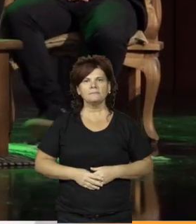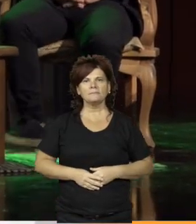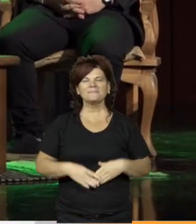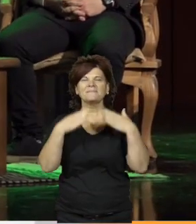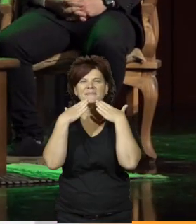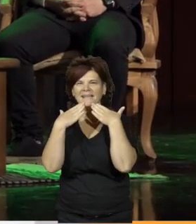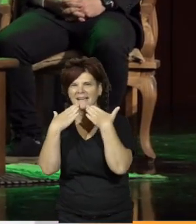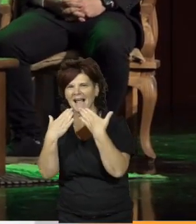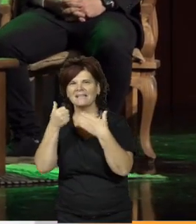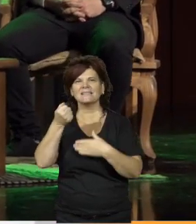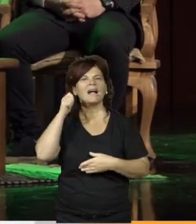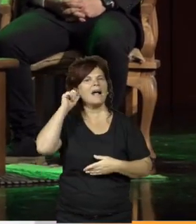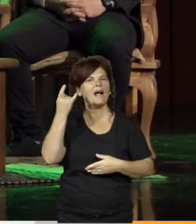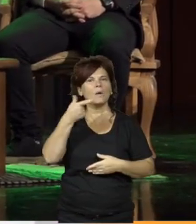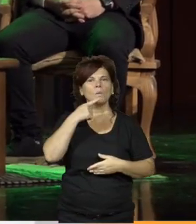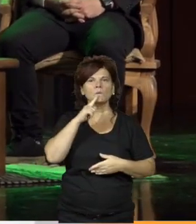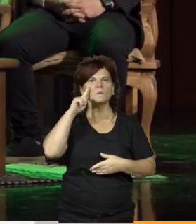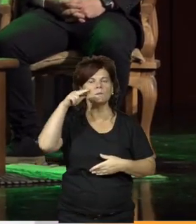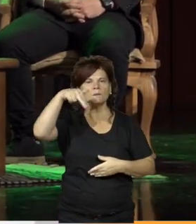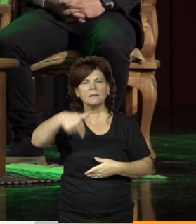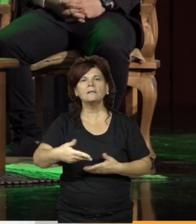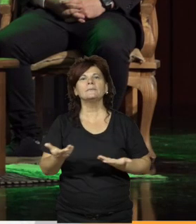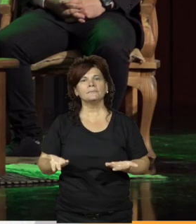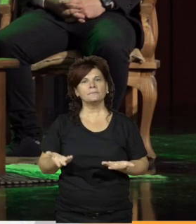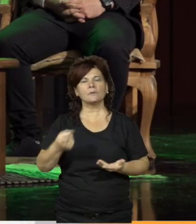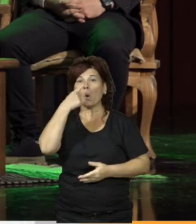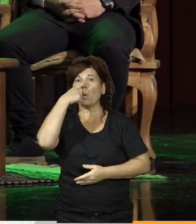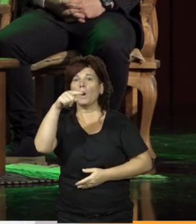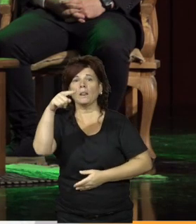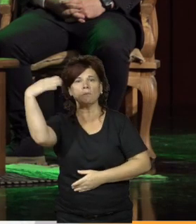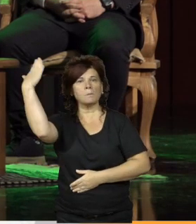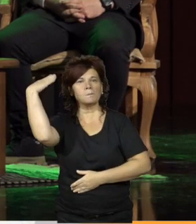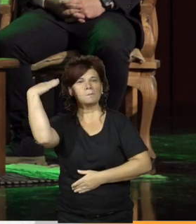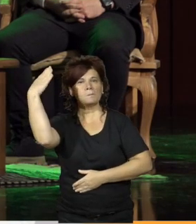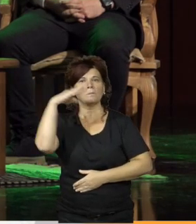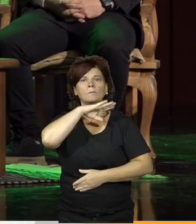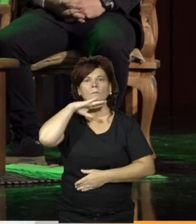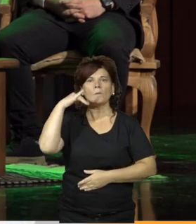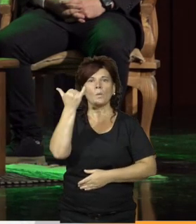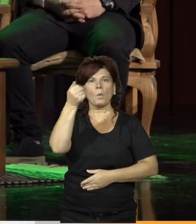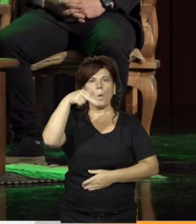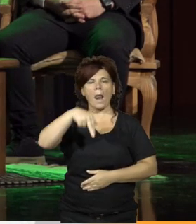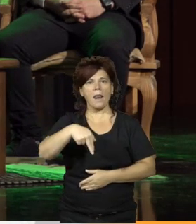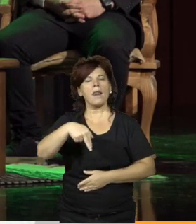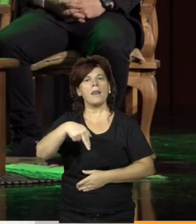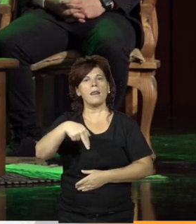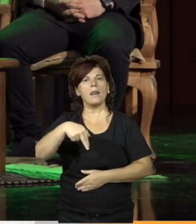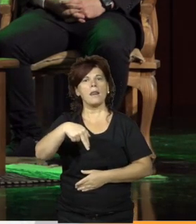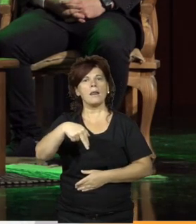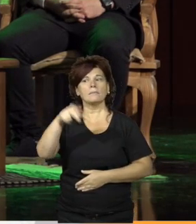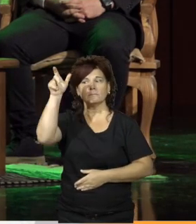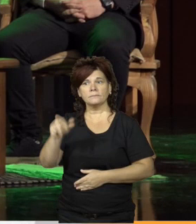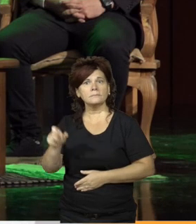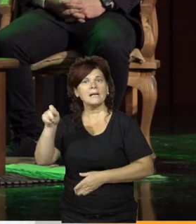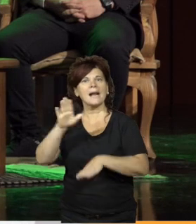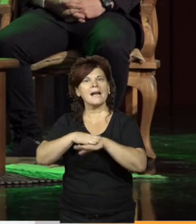Muchas gracias, Agustín. Bueno, tenemos el último disertante, Juan Muñoz. Juan actualmente